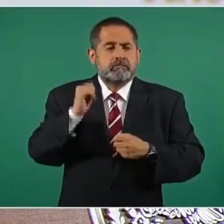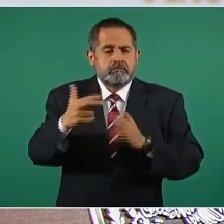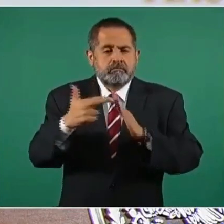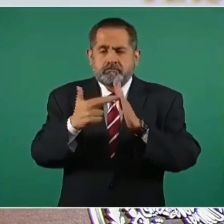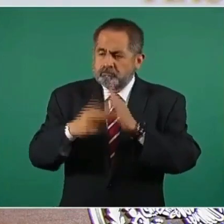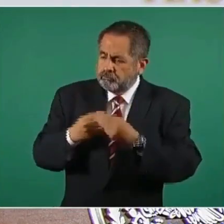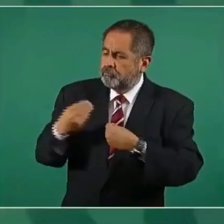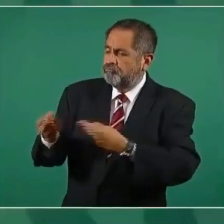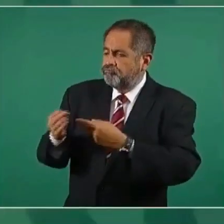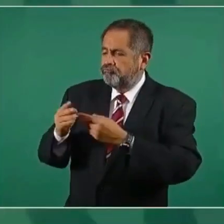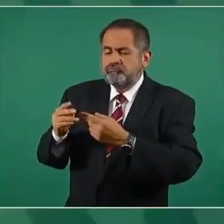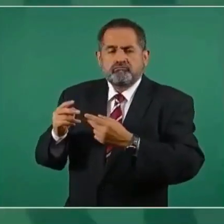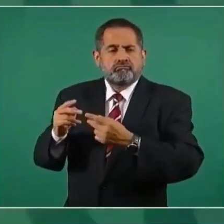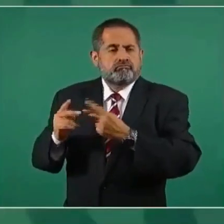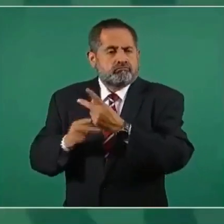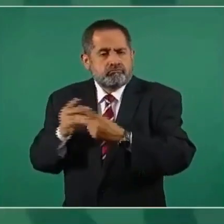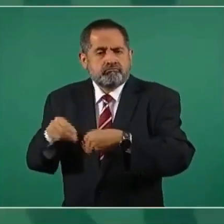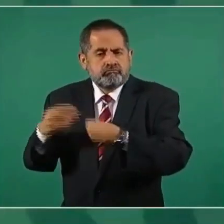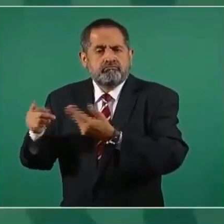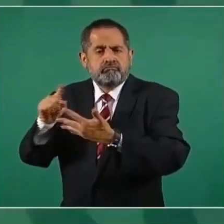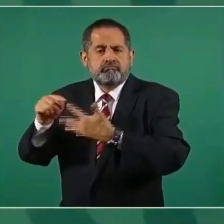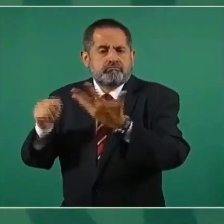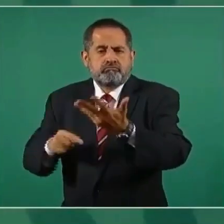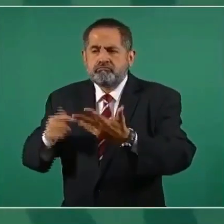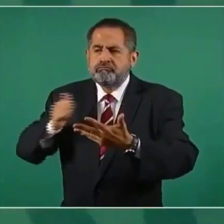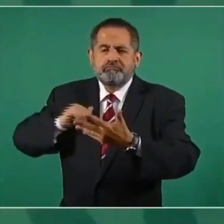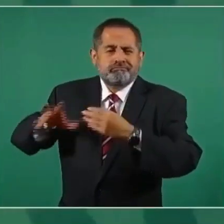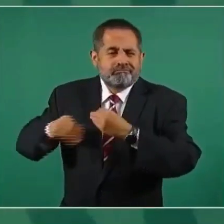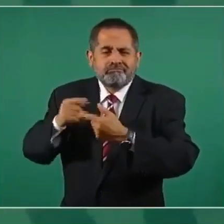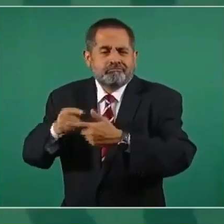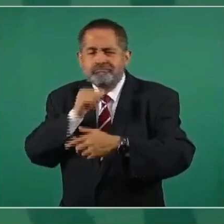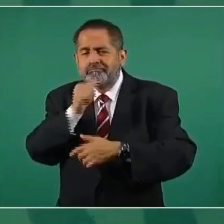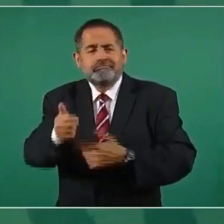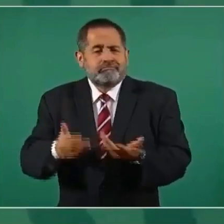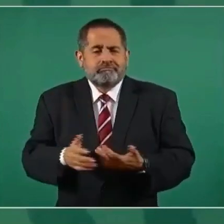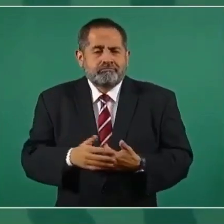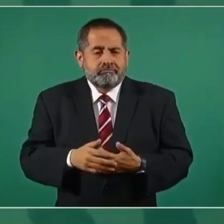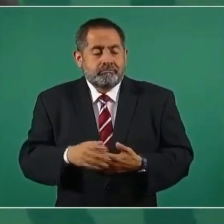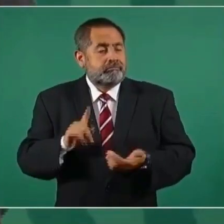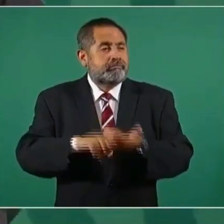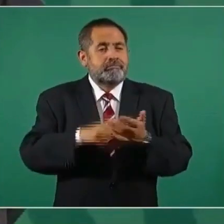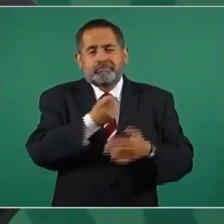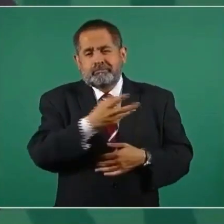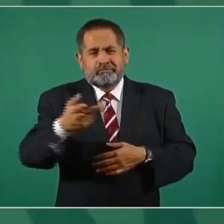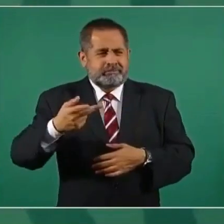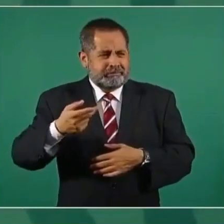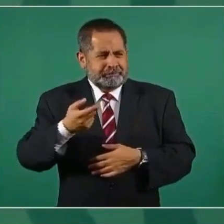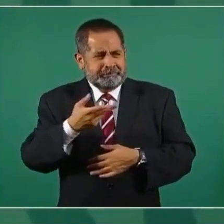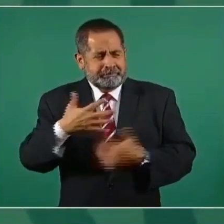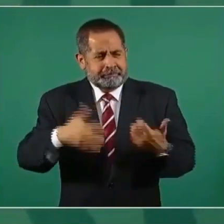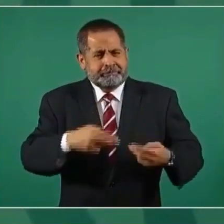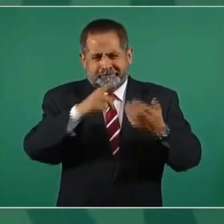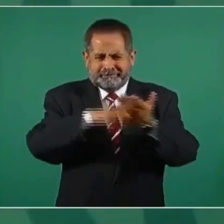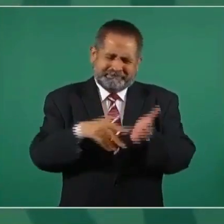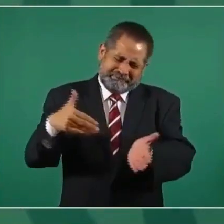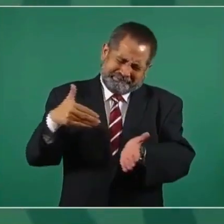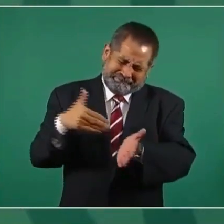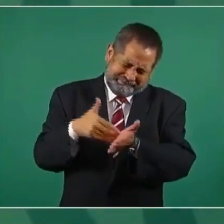Además se abusaba ya. Habían empresas que tenían miles de